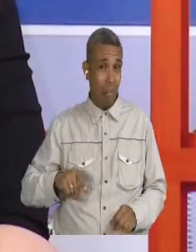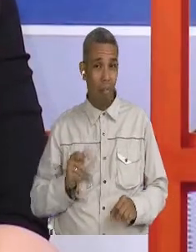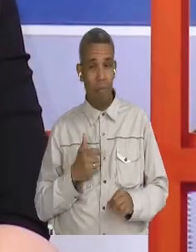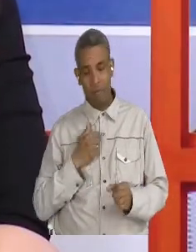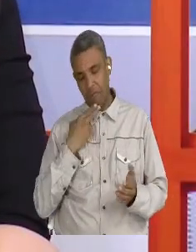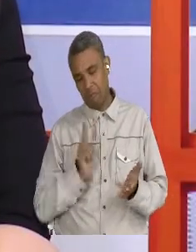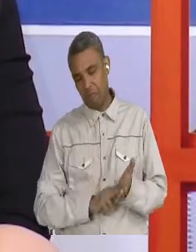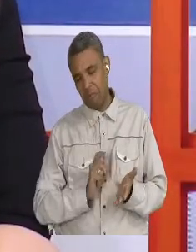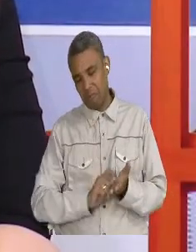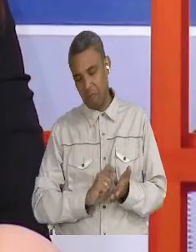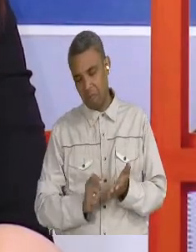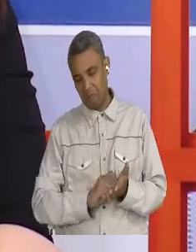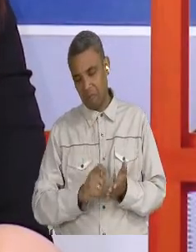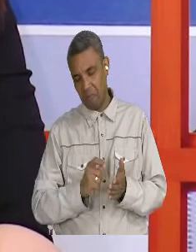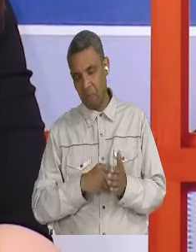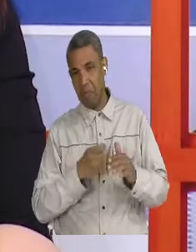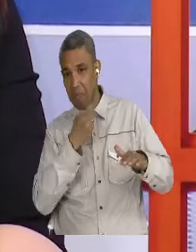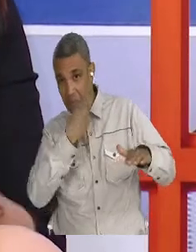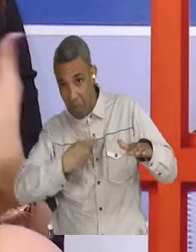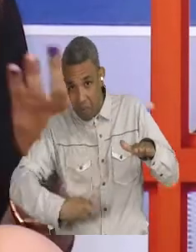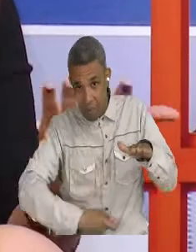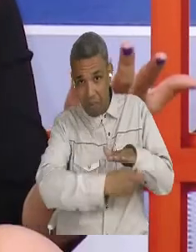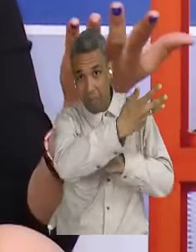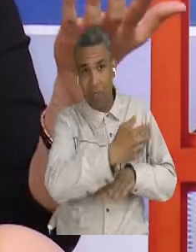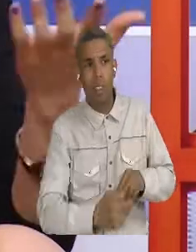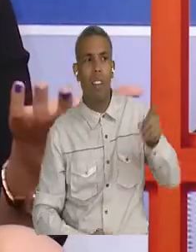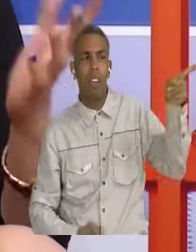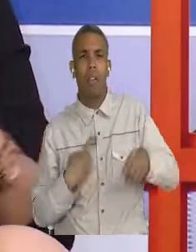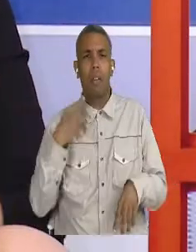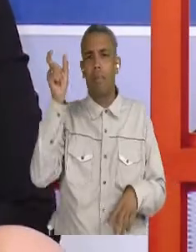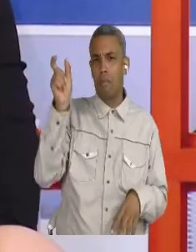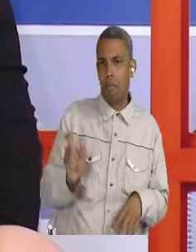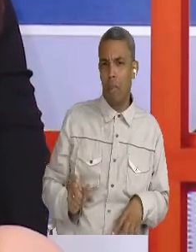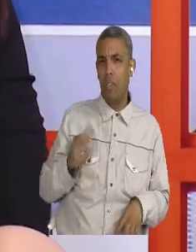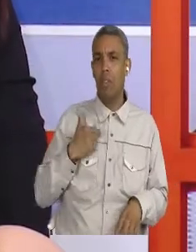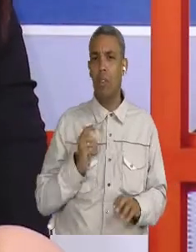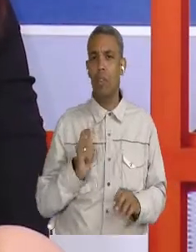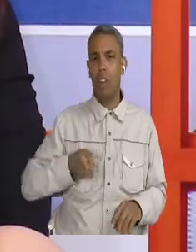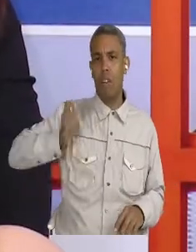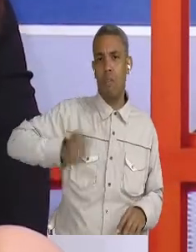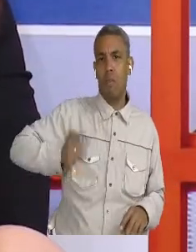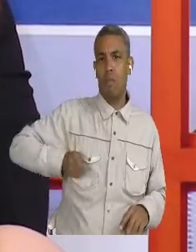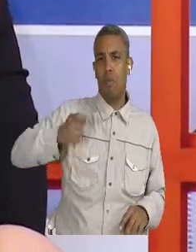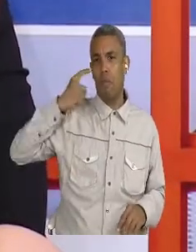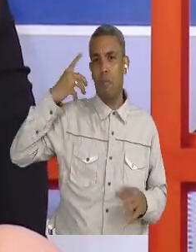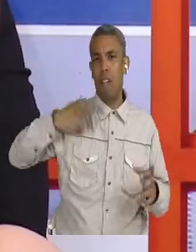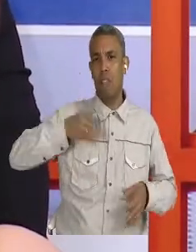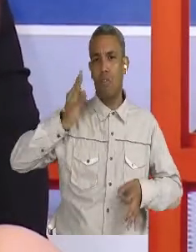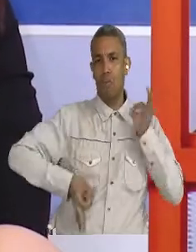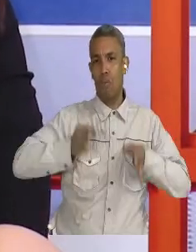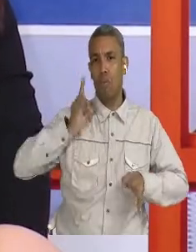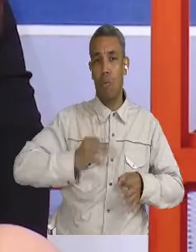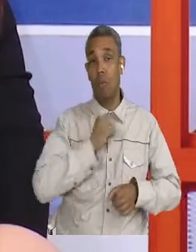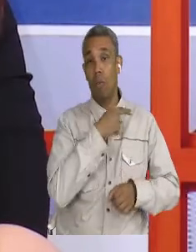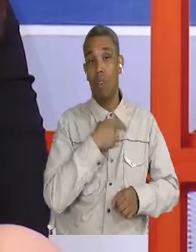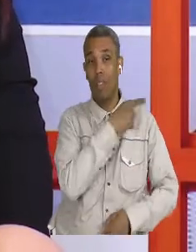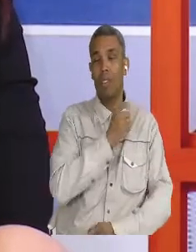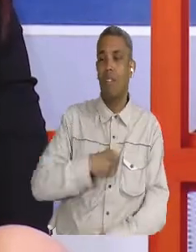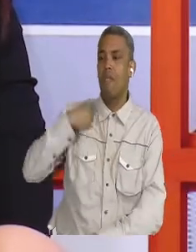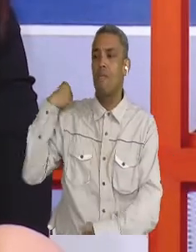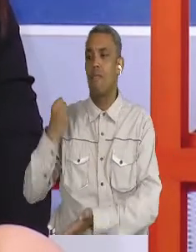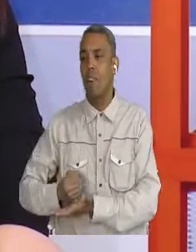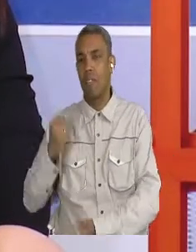y pues de alguna forma digamos como que obliga al empleador a que cancele esas prestaciones que